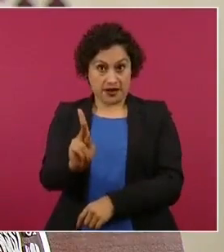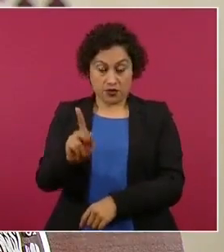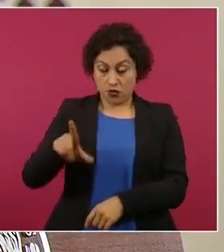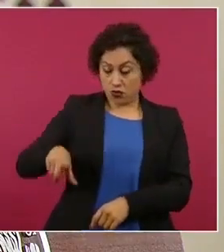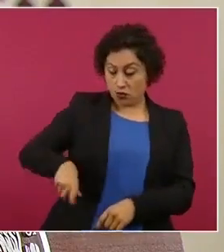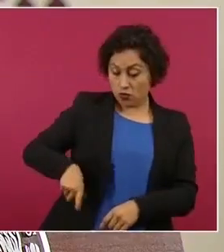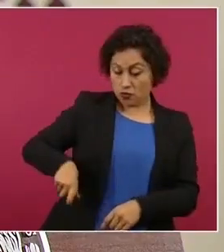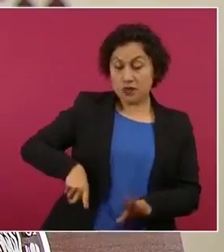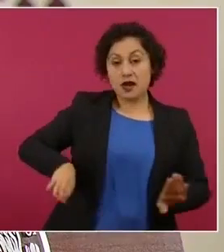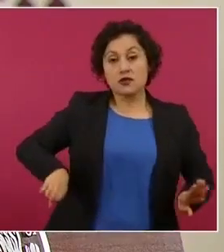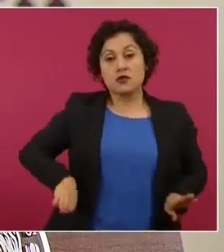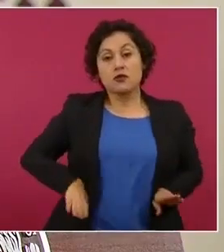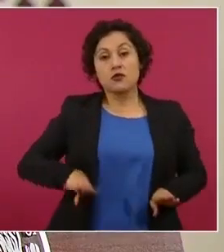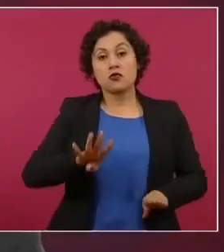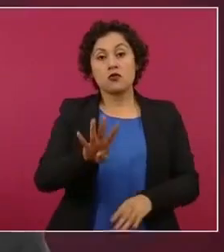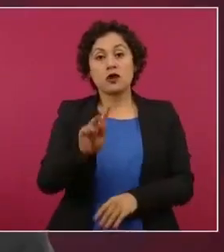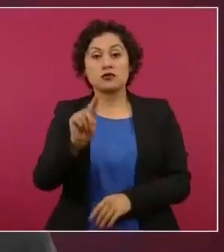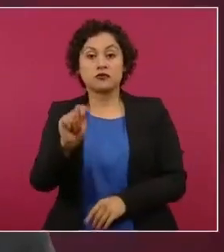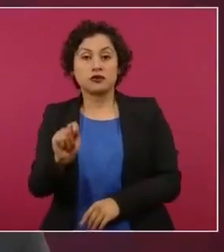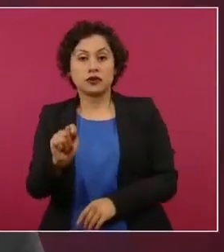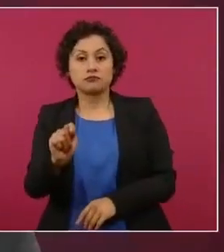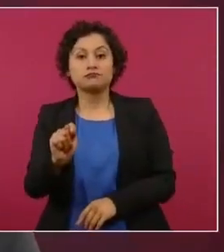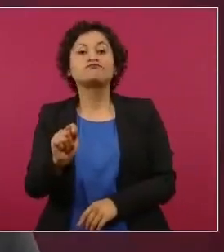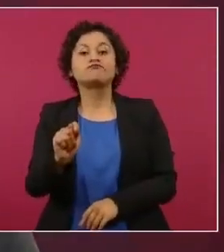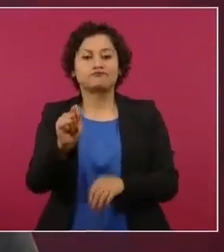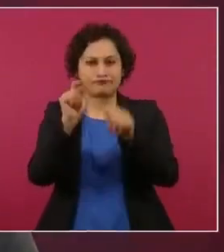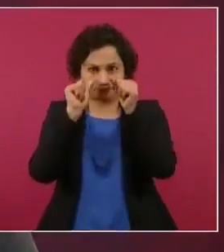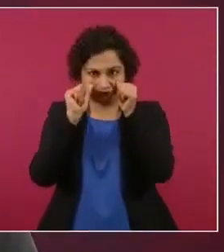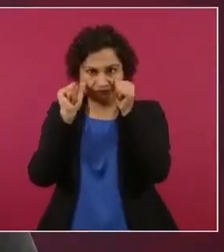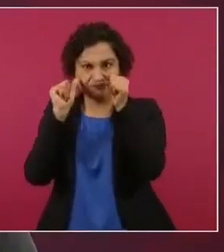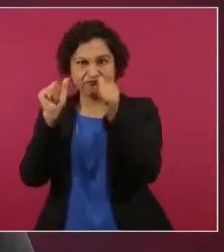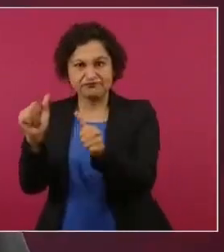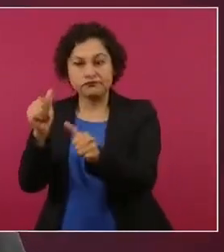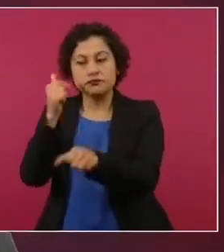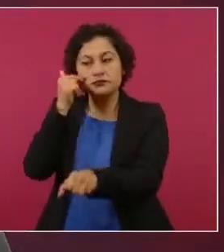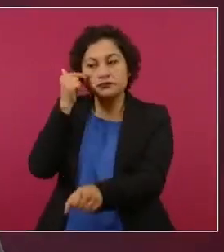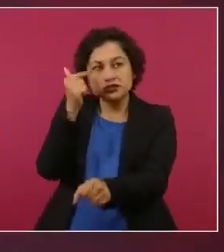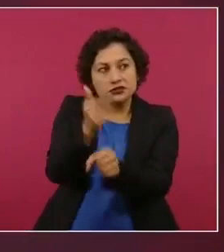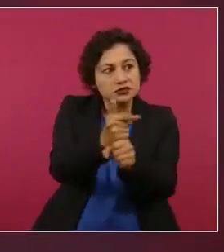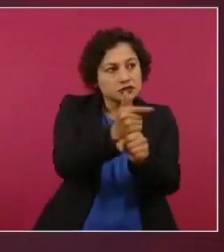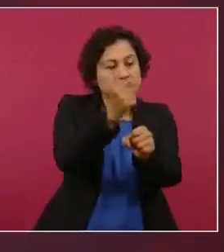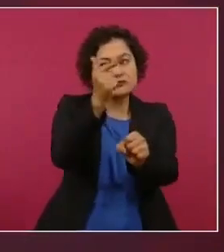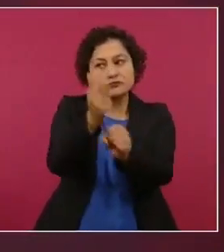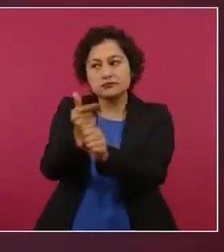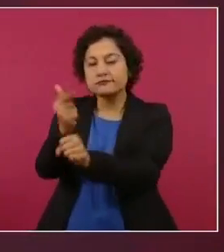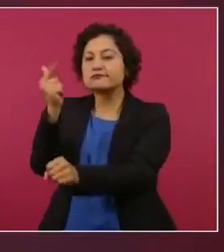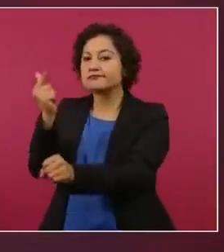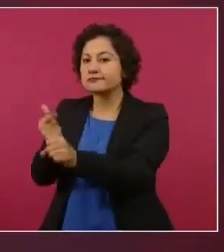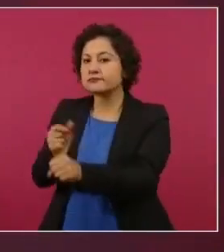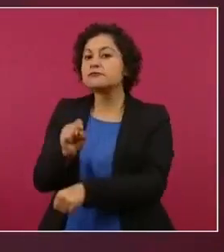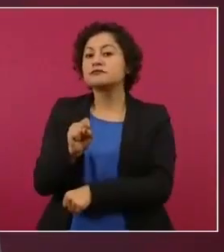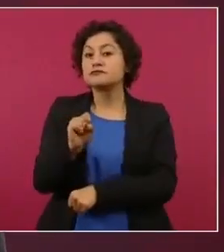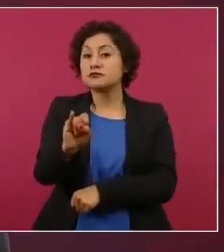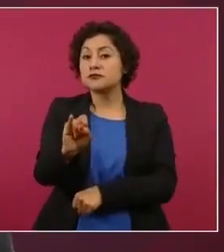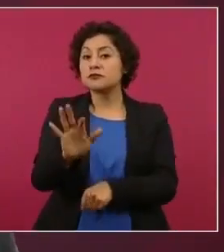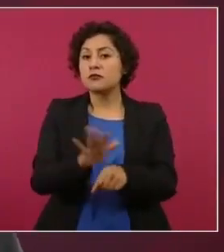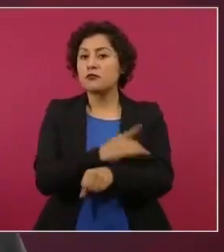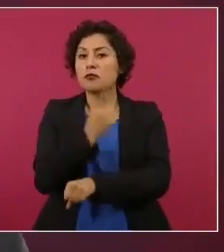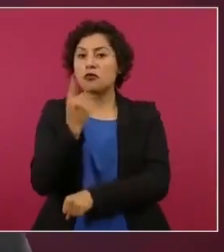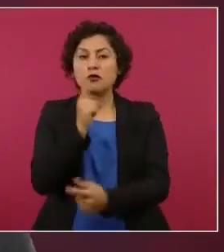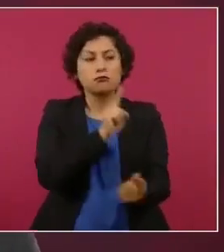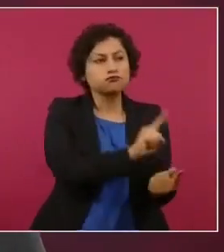transformación sí los vio sí los ha visto por su estrecha vinculación con toda la sociedad